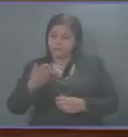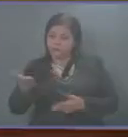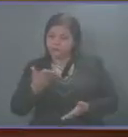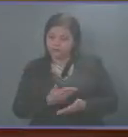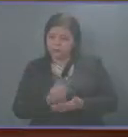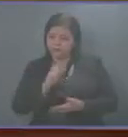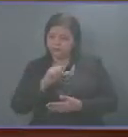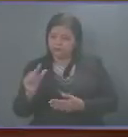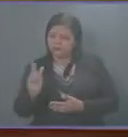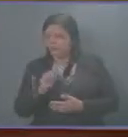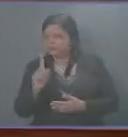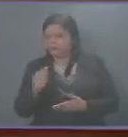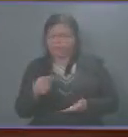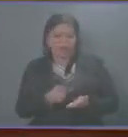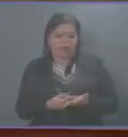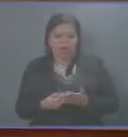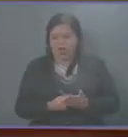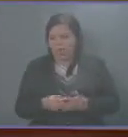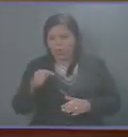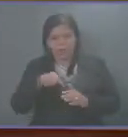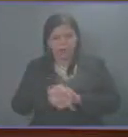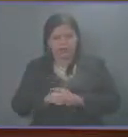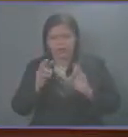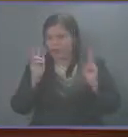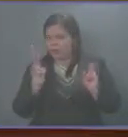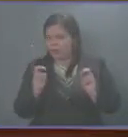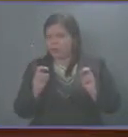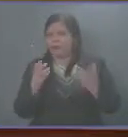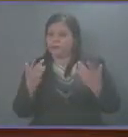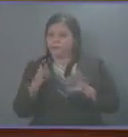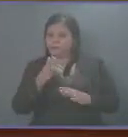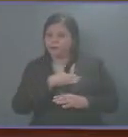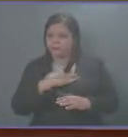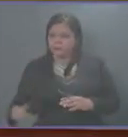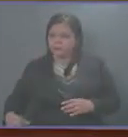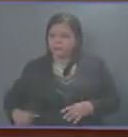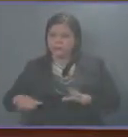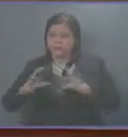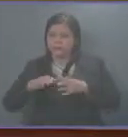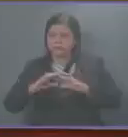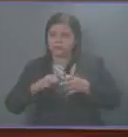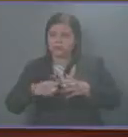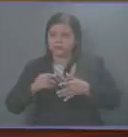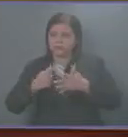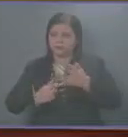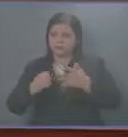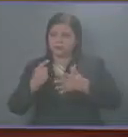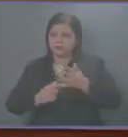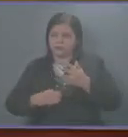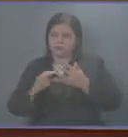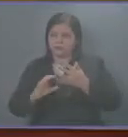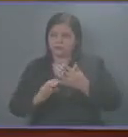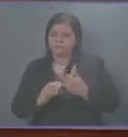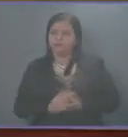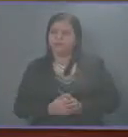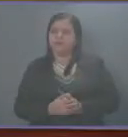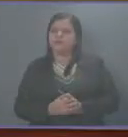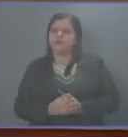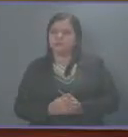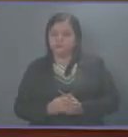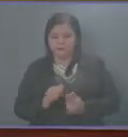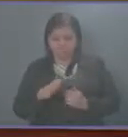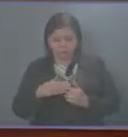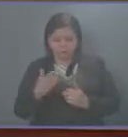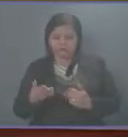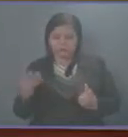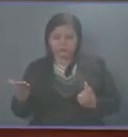estamos entrando al fondo. Y de hecho tenemos ahí al presidente de la Comisión de Legislación y Puntos Constitucionales, que obviamente le vamos a